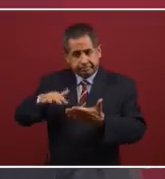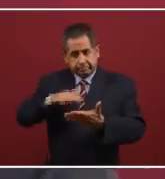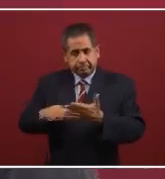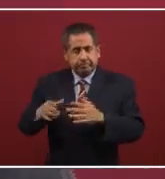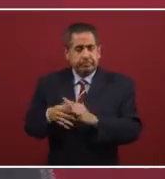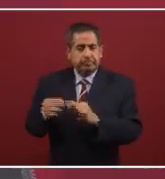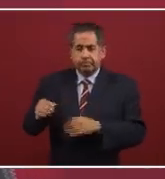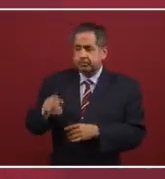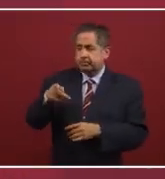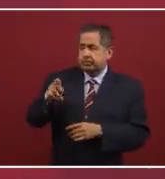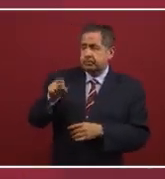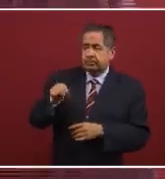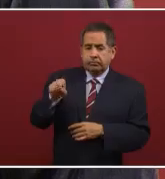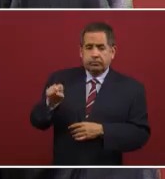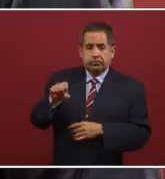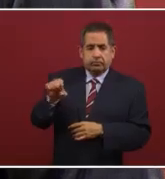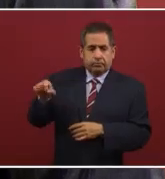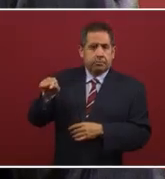Krause,